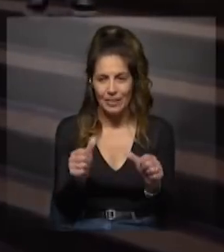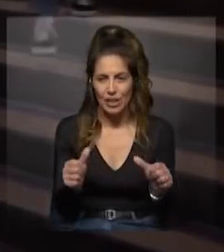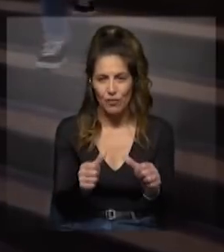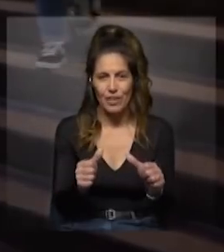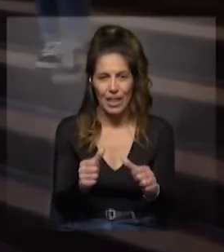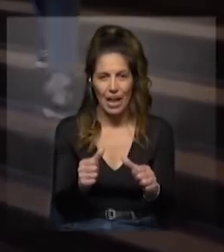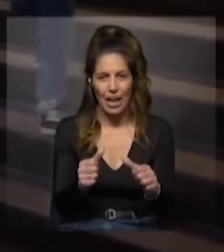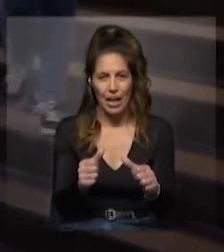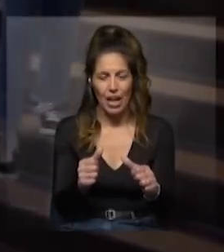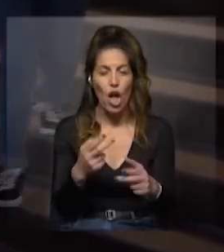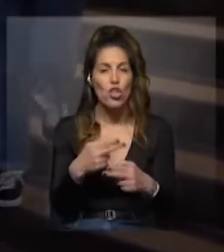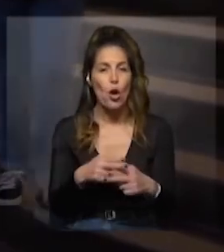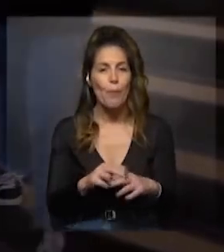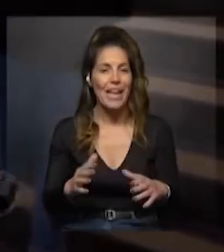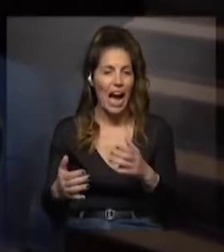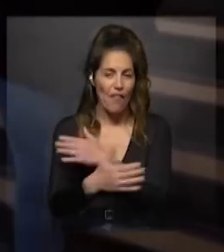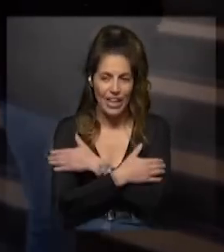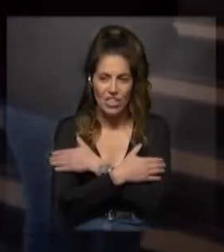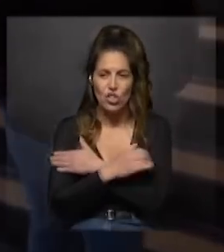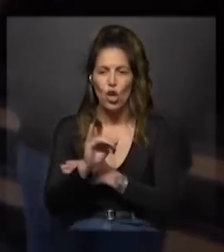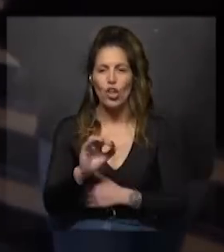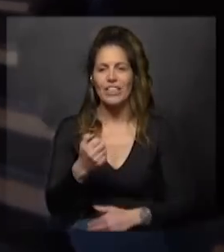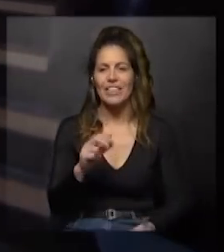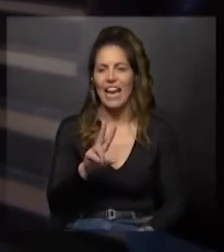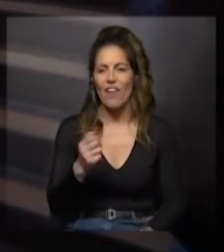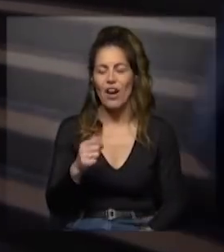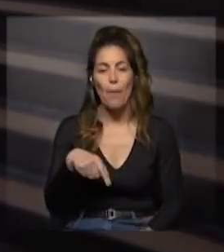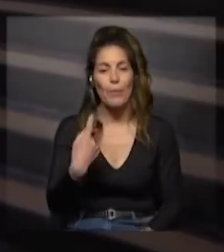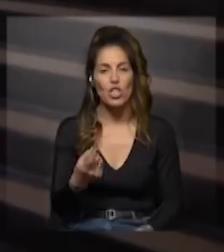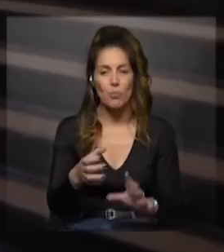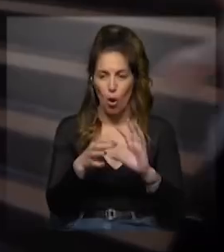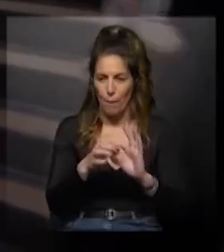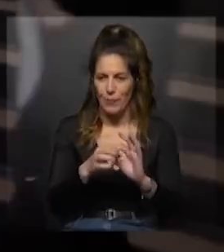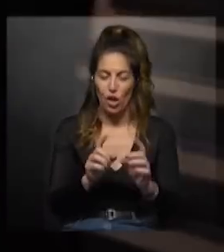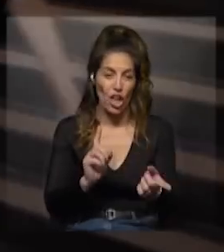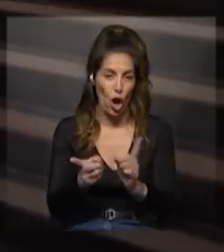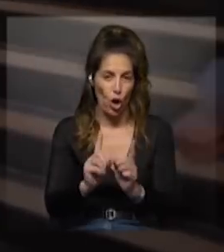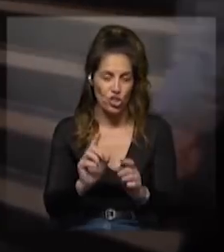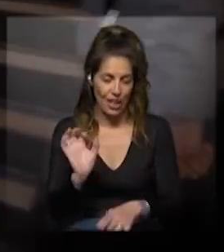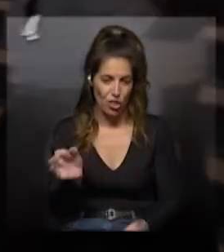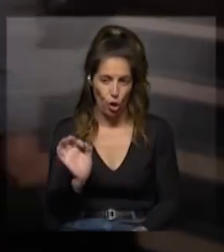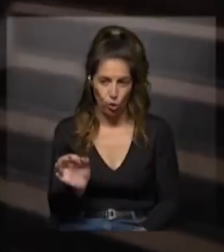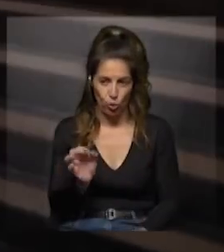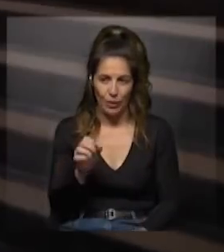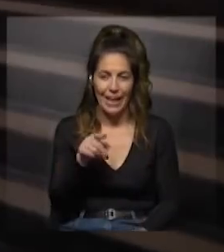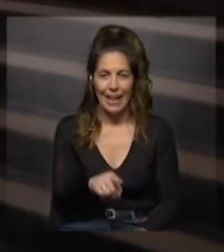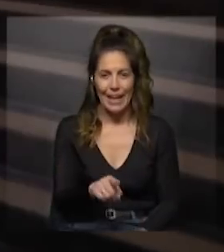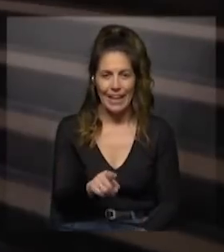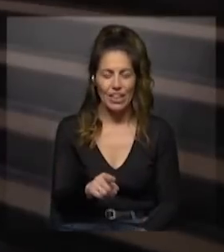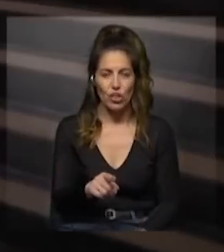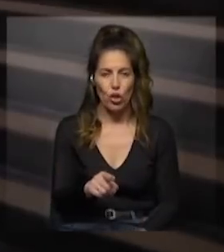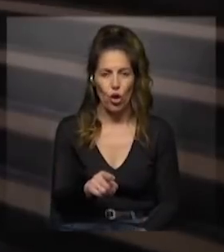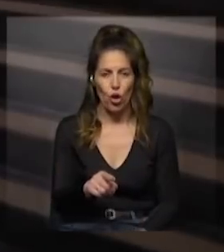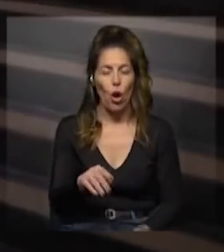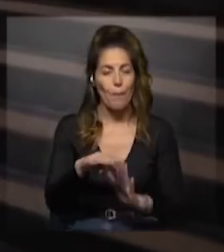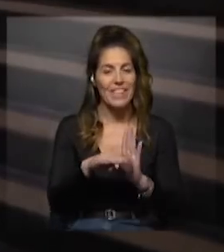con nombre abrazo Al guiaba que está previsto para el próximo miércoles 11 de octubre esto como medidas